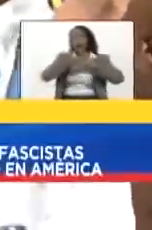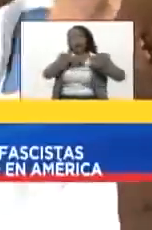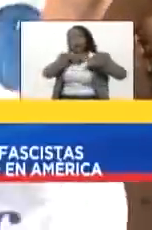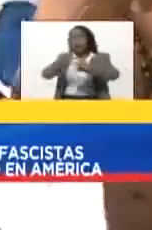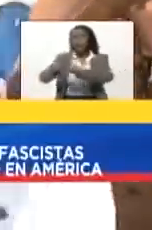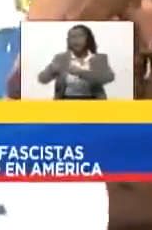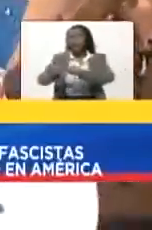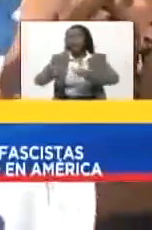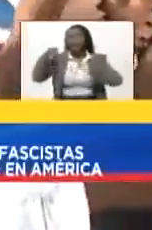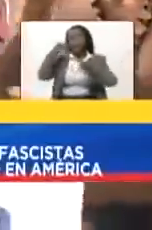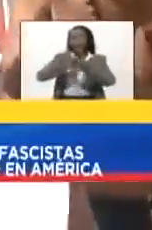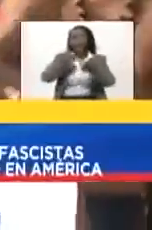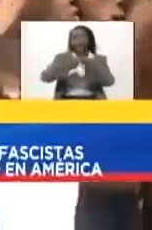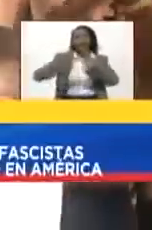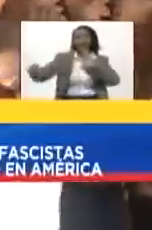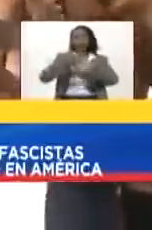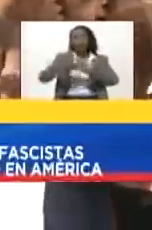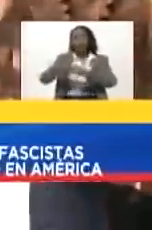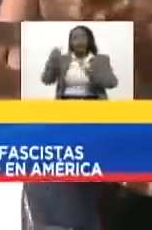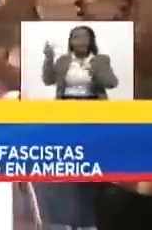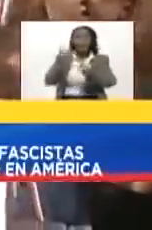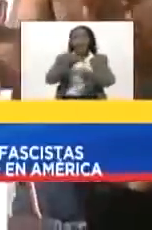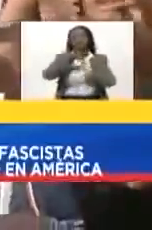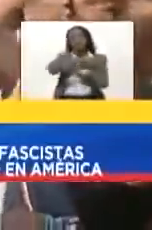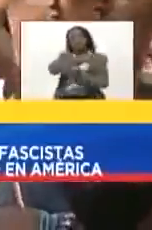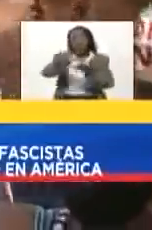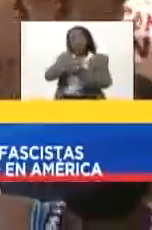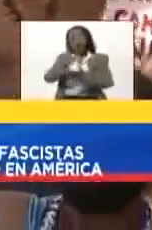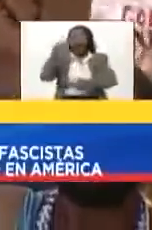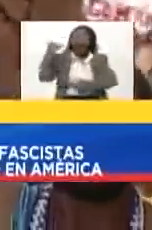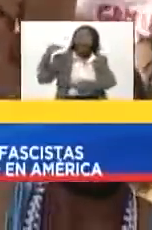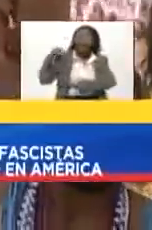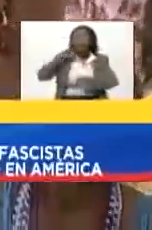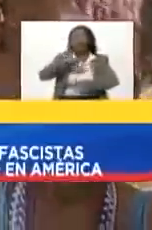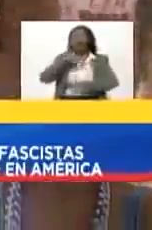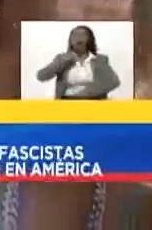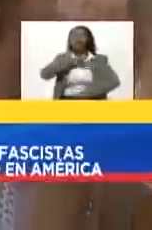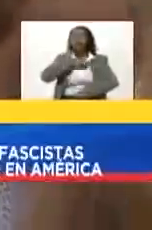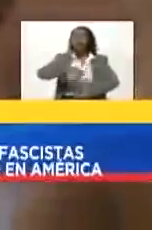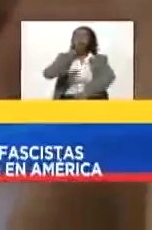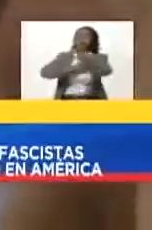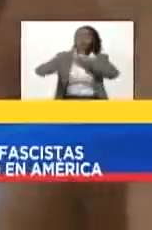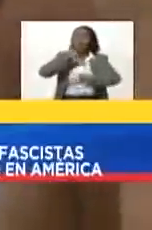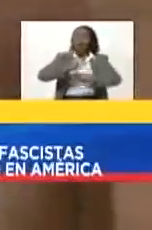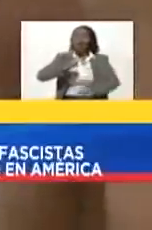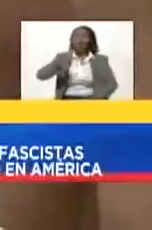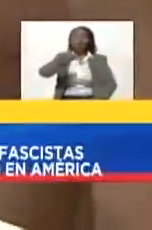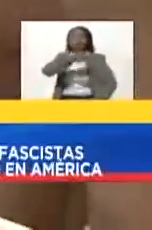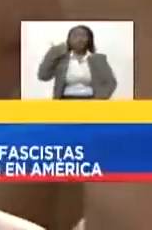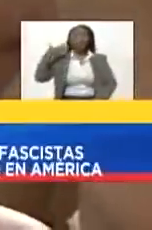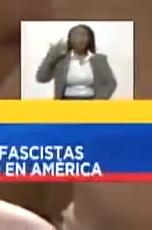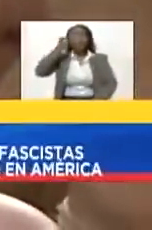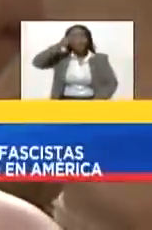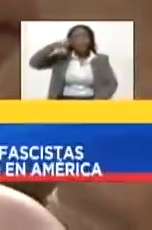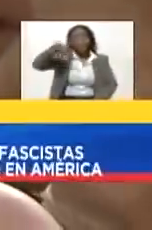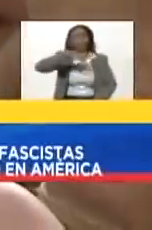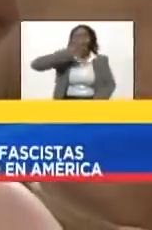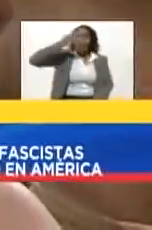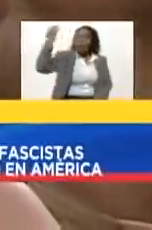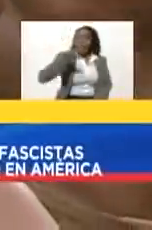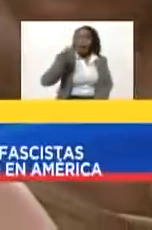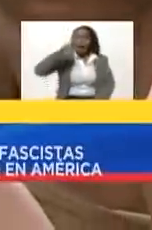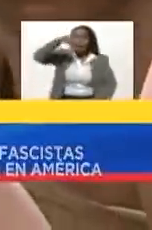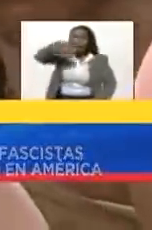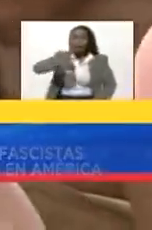colonialismo, la lucha contra el genocidio. Hoy defendemos la dignidad de los pueblos